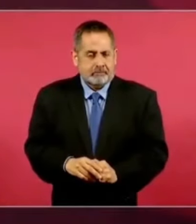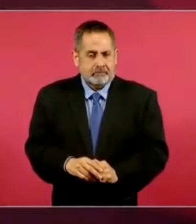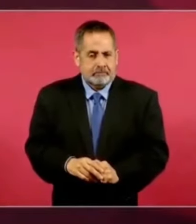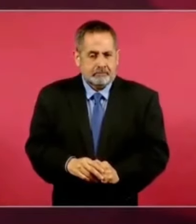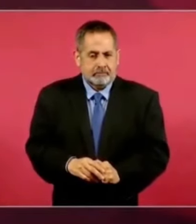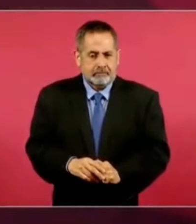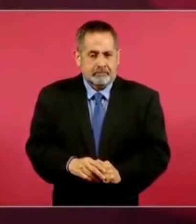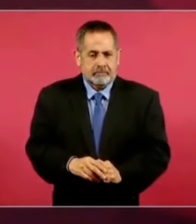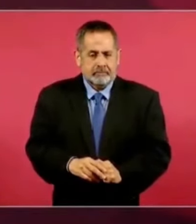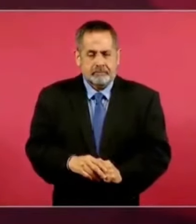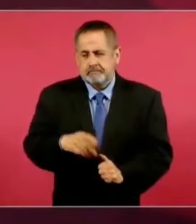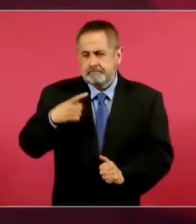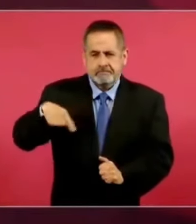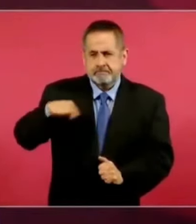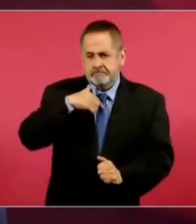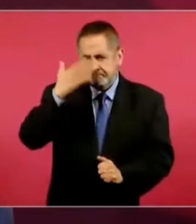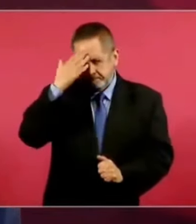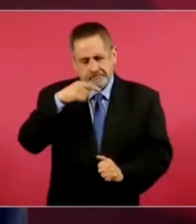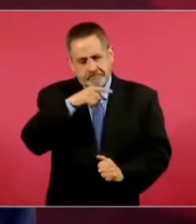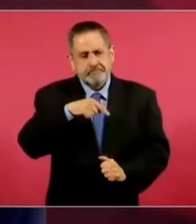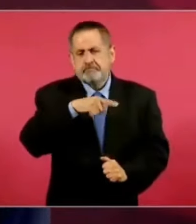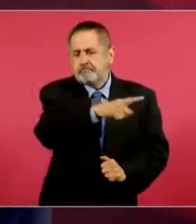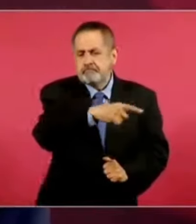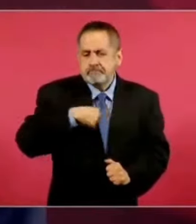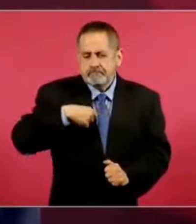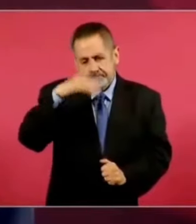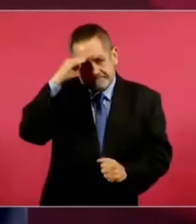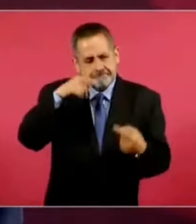Como se sabe, pensamos distintos.